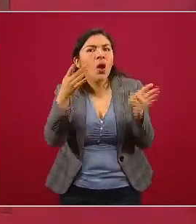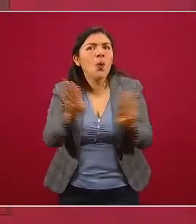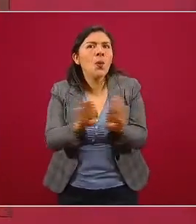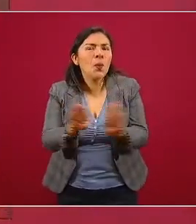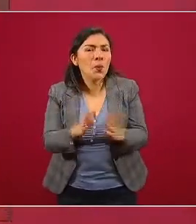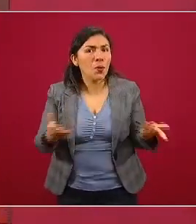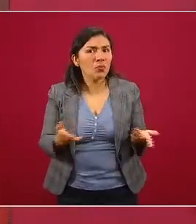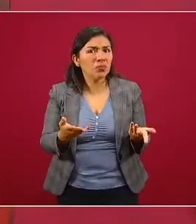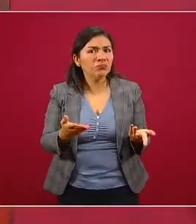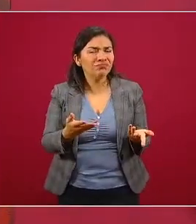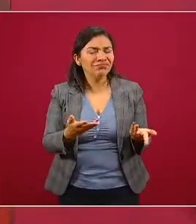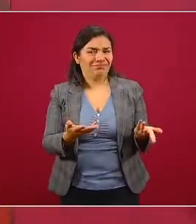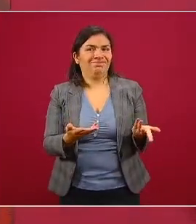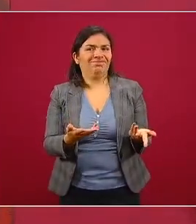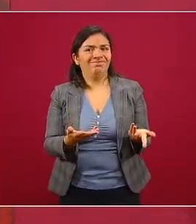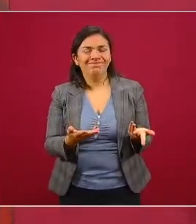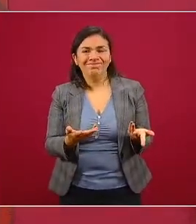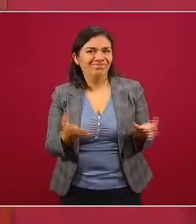en lo privado.